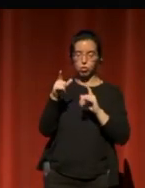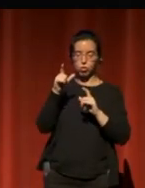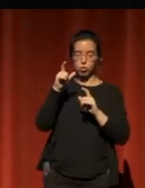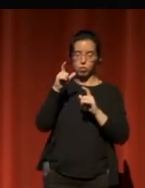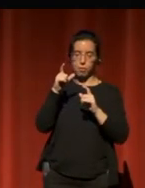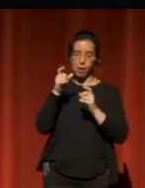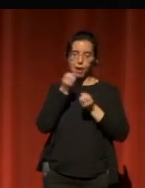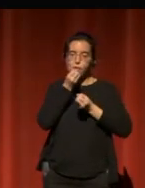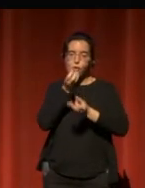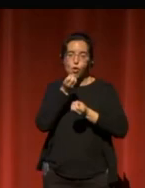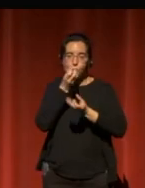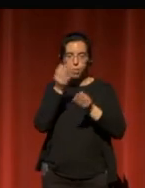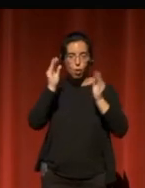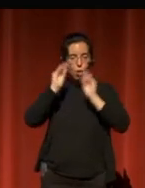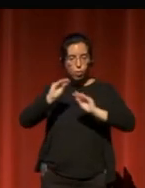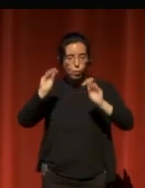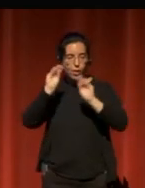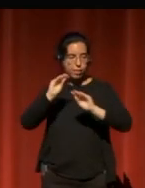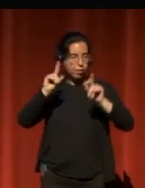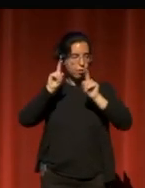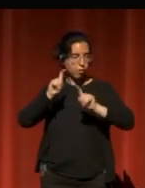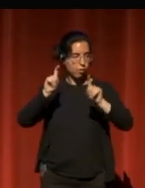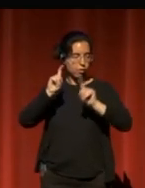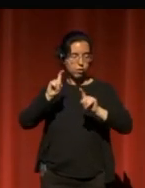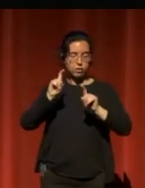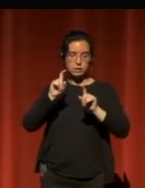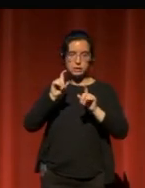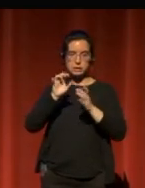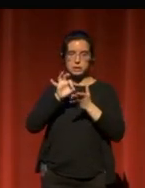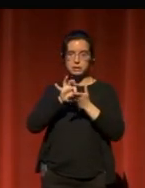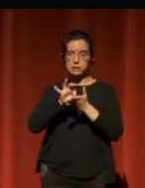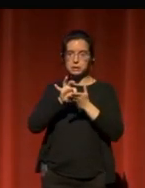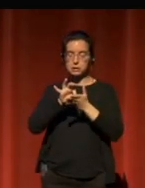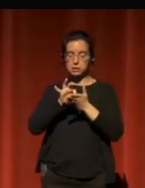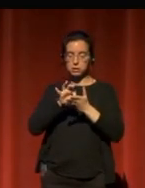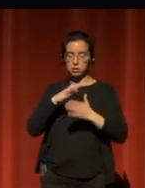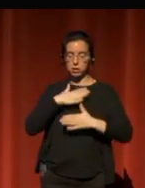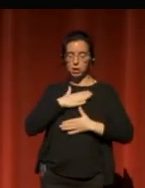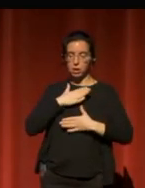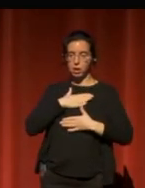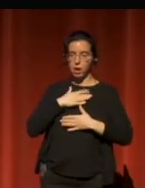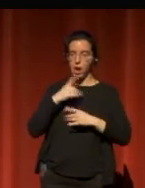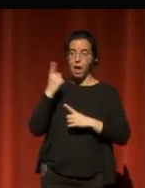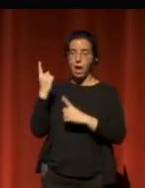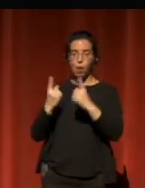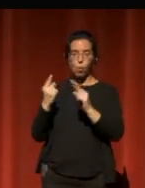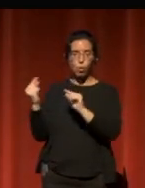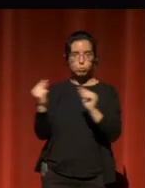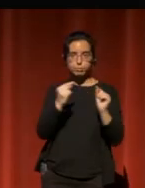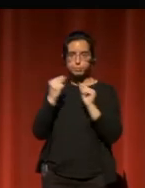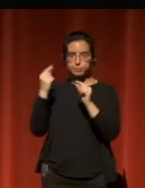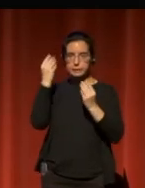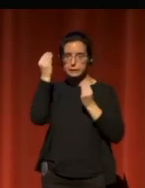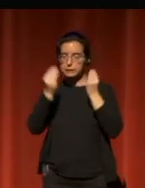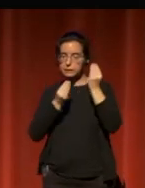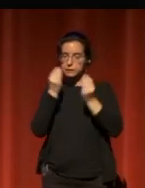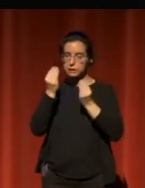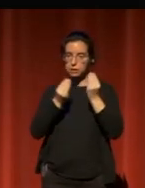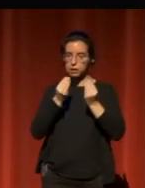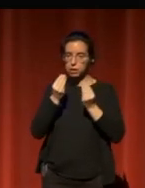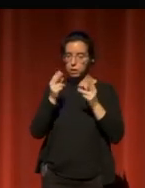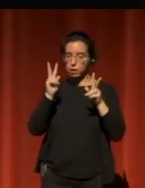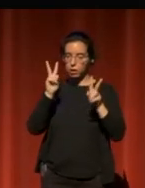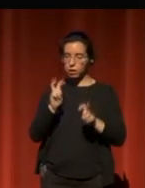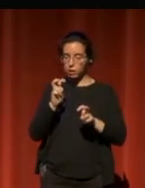Información y Documentación, que ellos mismos también tienen ahora un dilema entre dos líneas